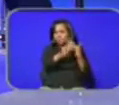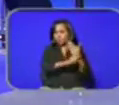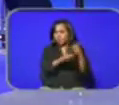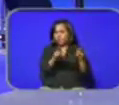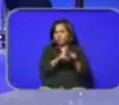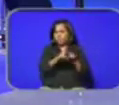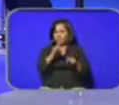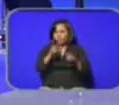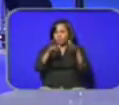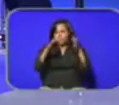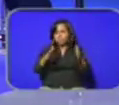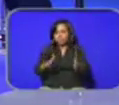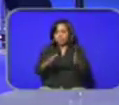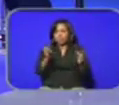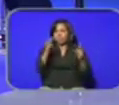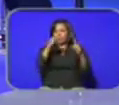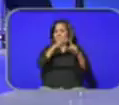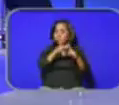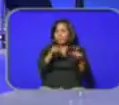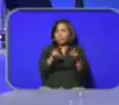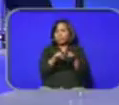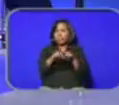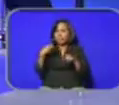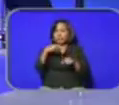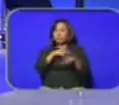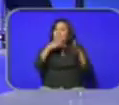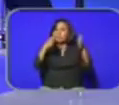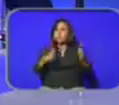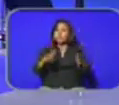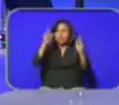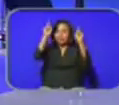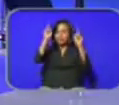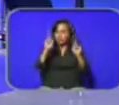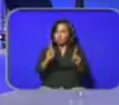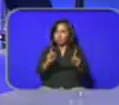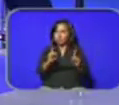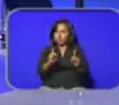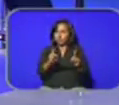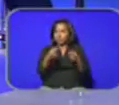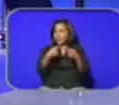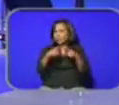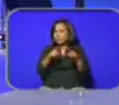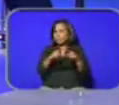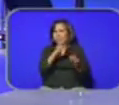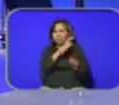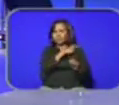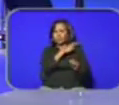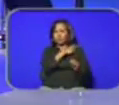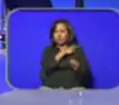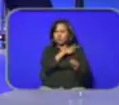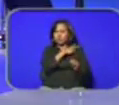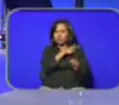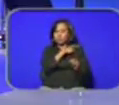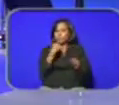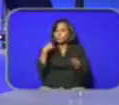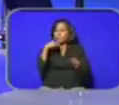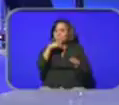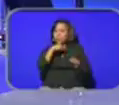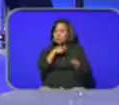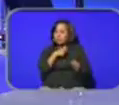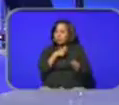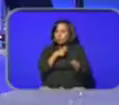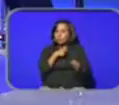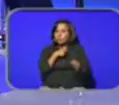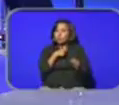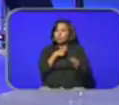de Metas, donde está la ministra de Educación, donde hay diferentes actores del sector gobierno, le fuimos dando un diseño